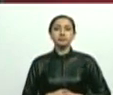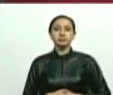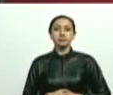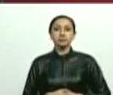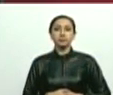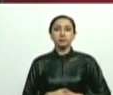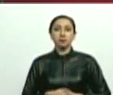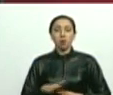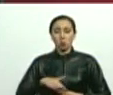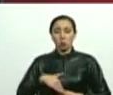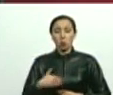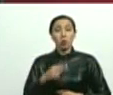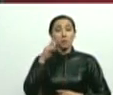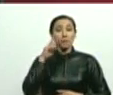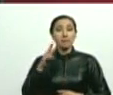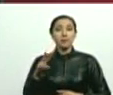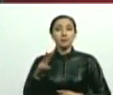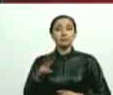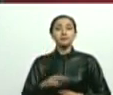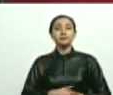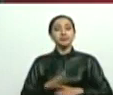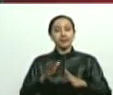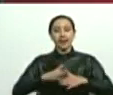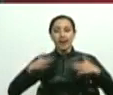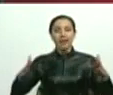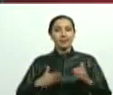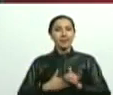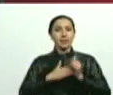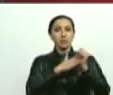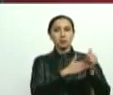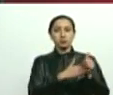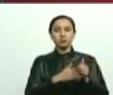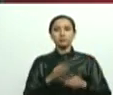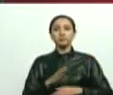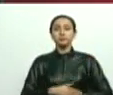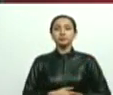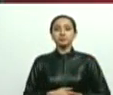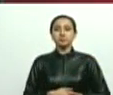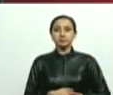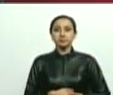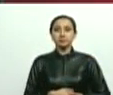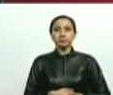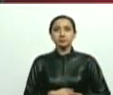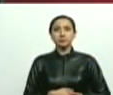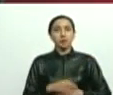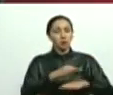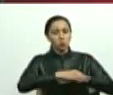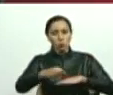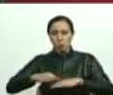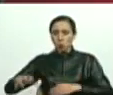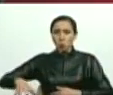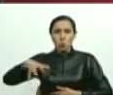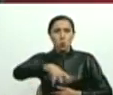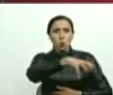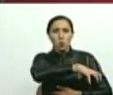Hemos podido ver grandes líderes de municipios, estados.